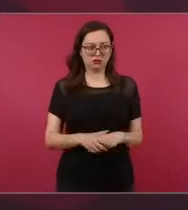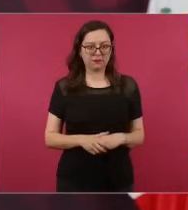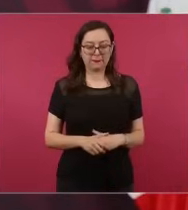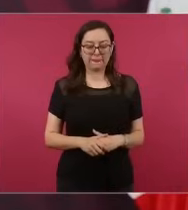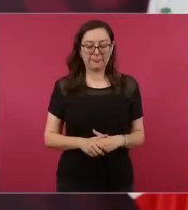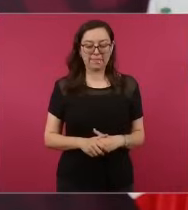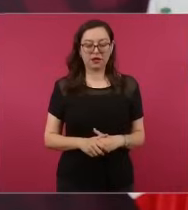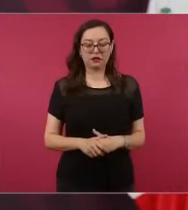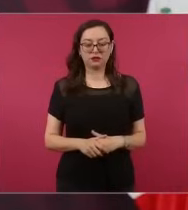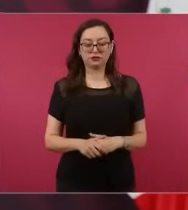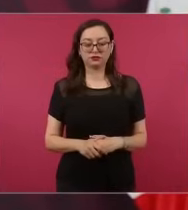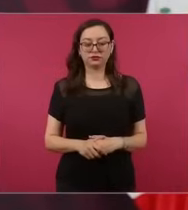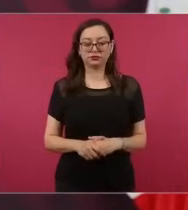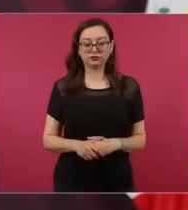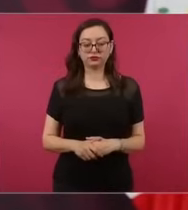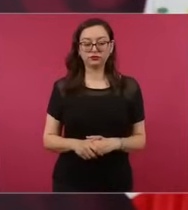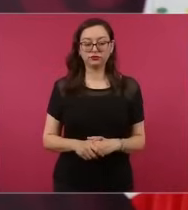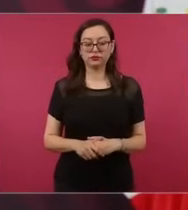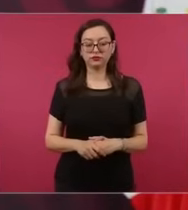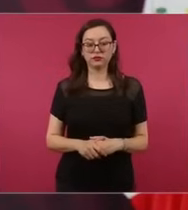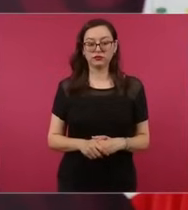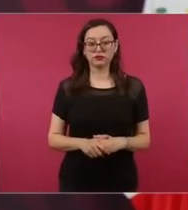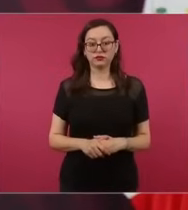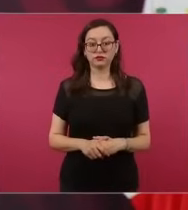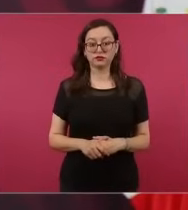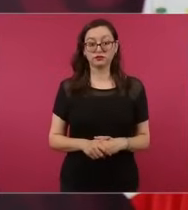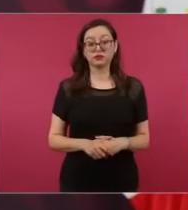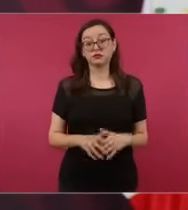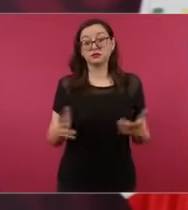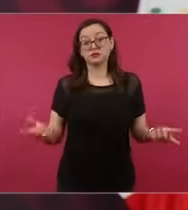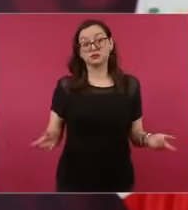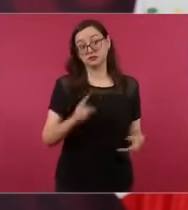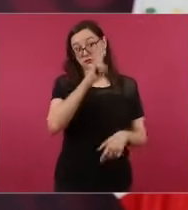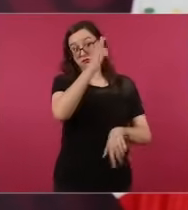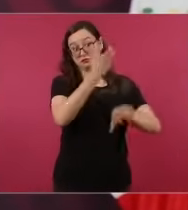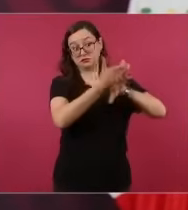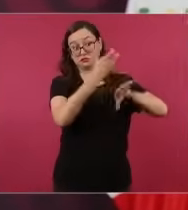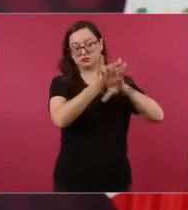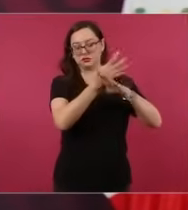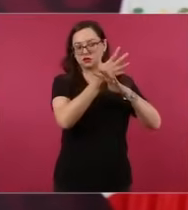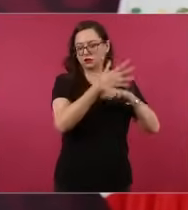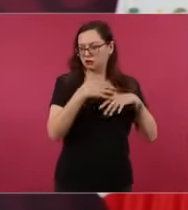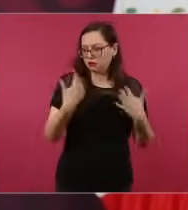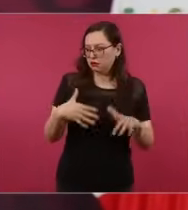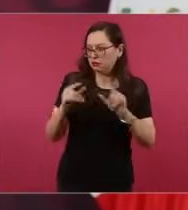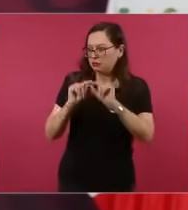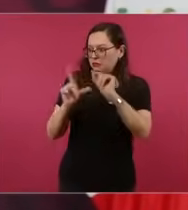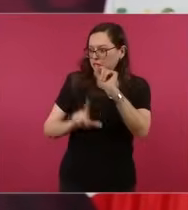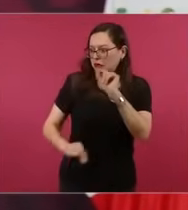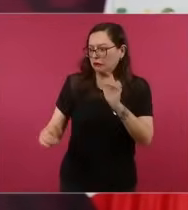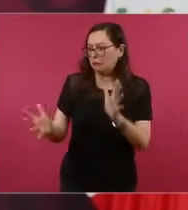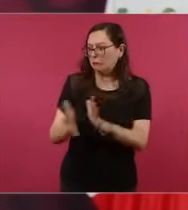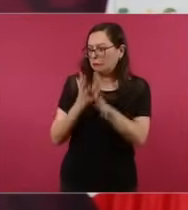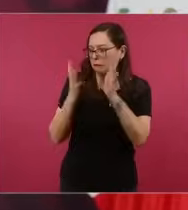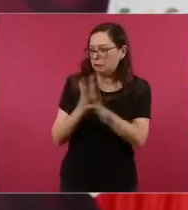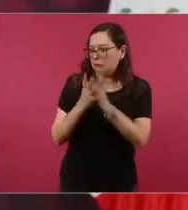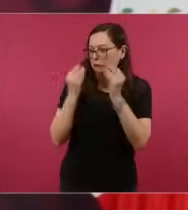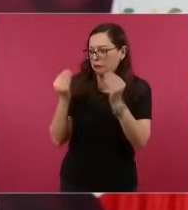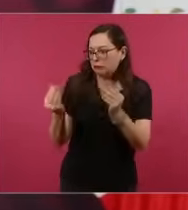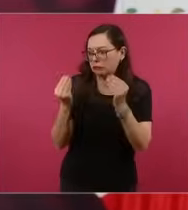porque ahora que hablan de que sí, democracia, pero no tanta, yo me río y